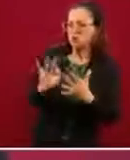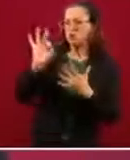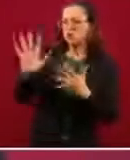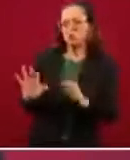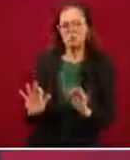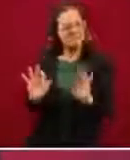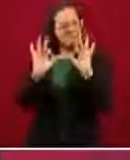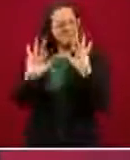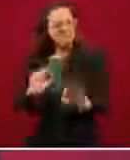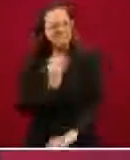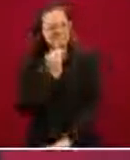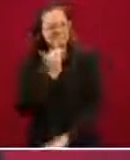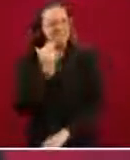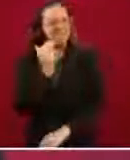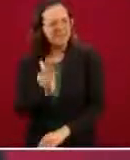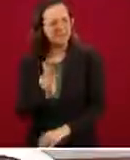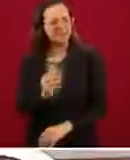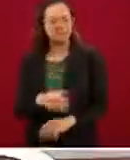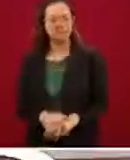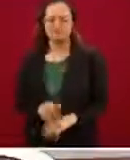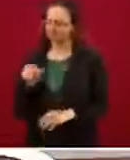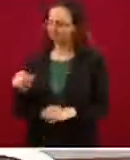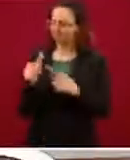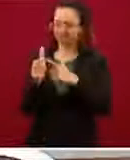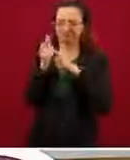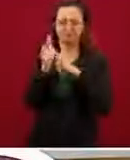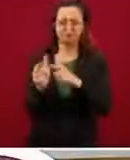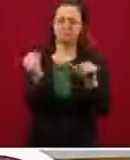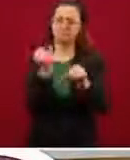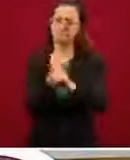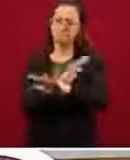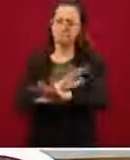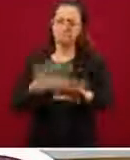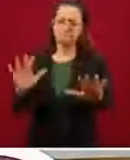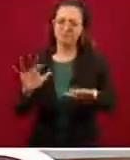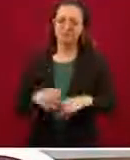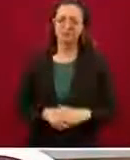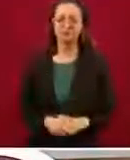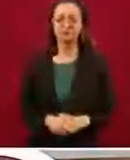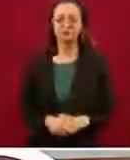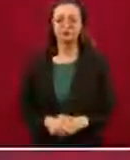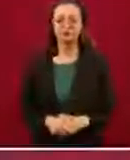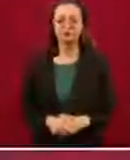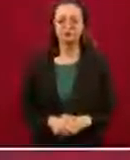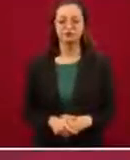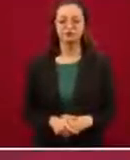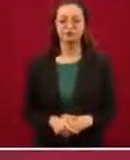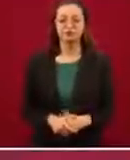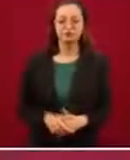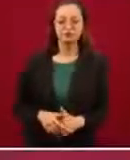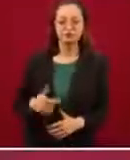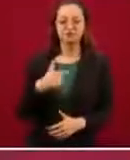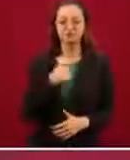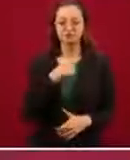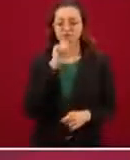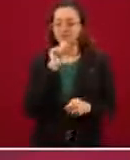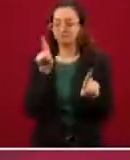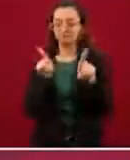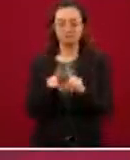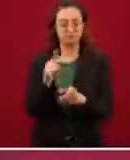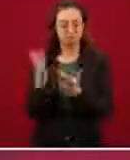Entonces, él va a seguir informando y yo también, para pedirle a la